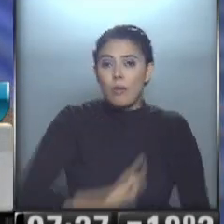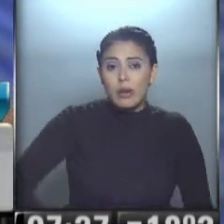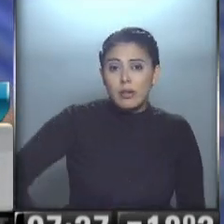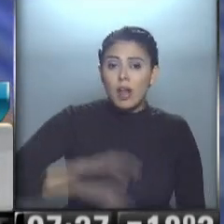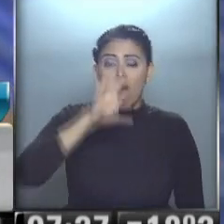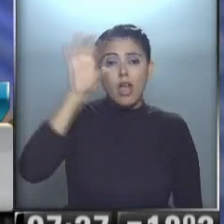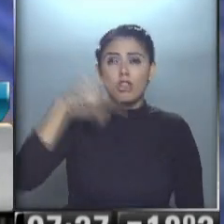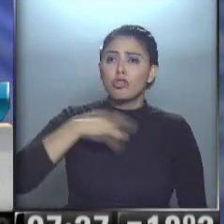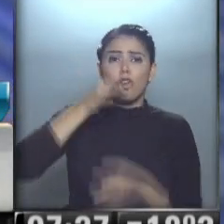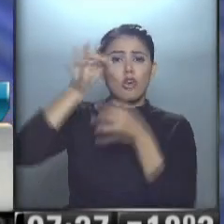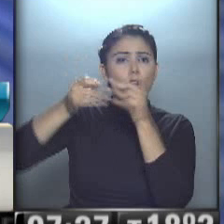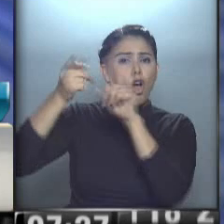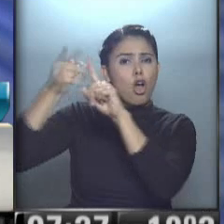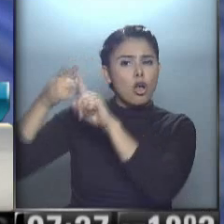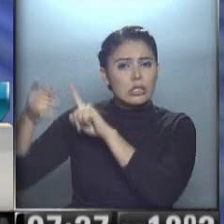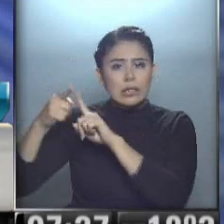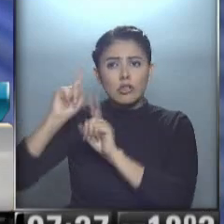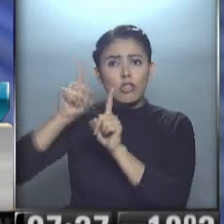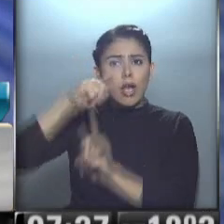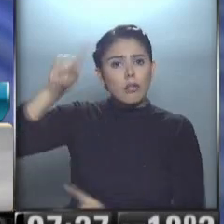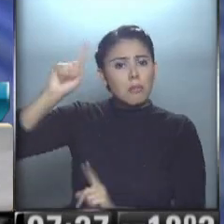con los cuales hablé y estuve en contacto